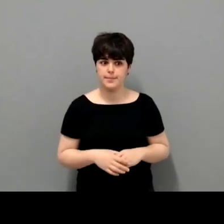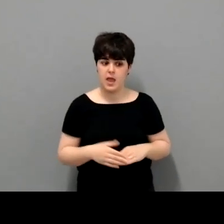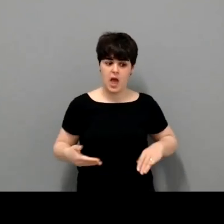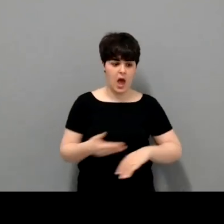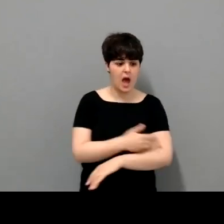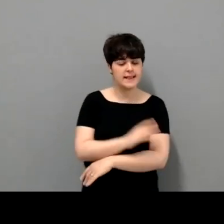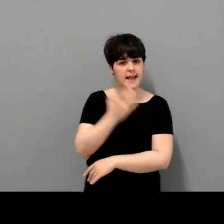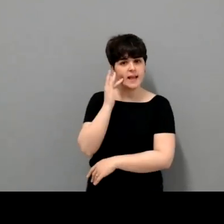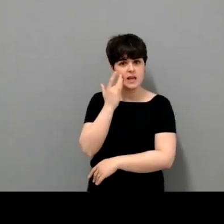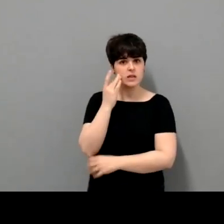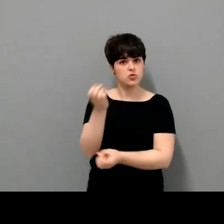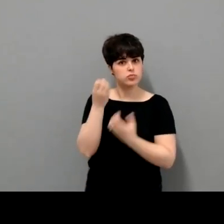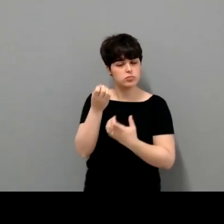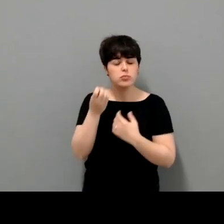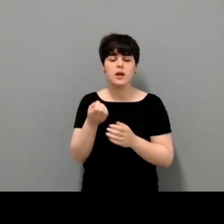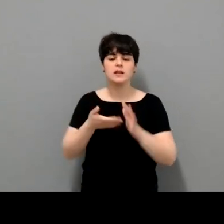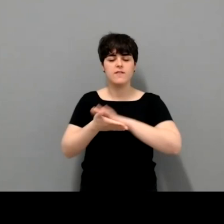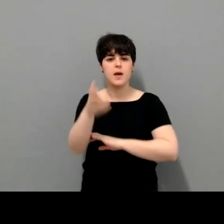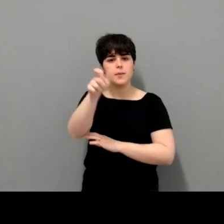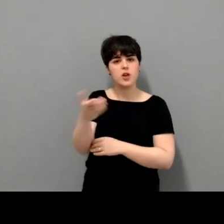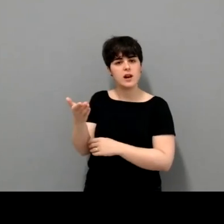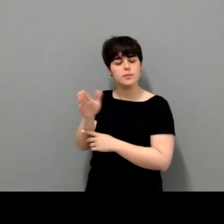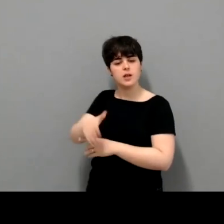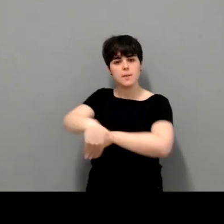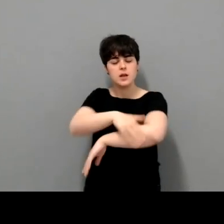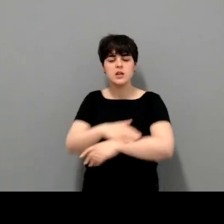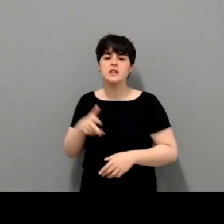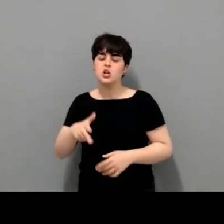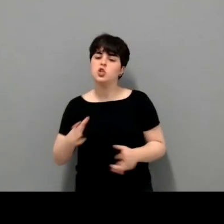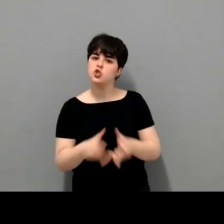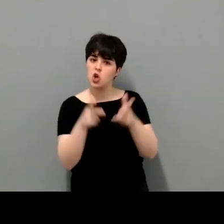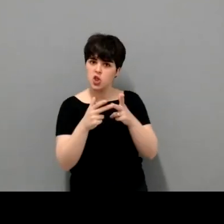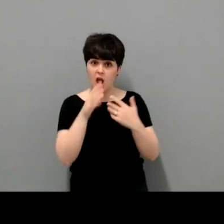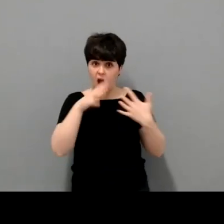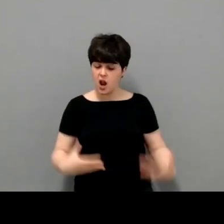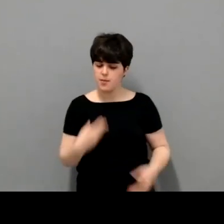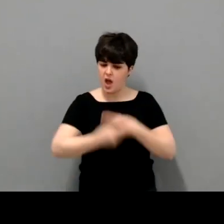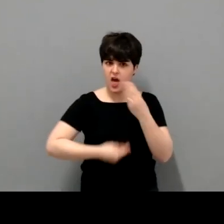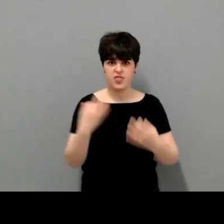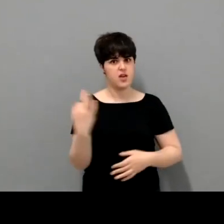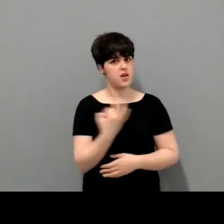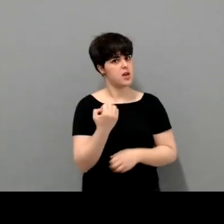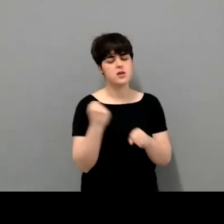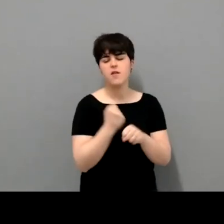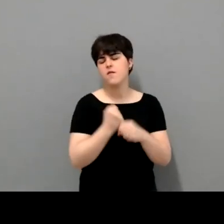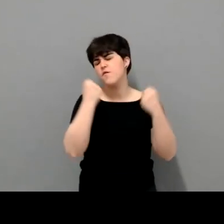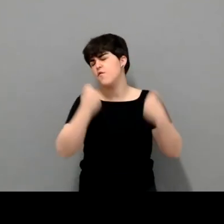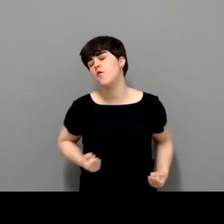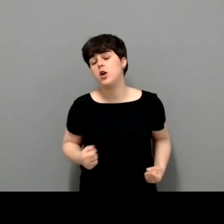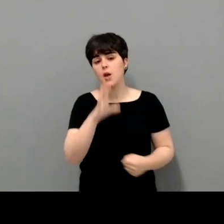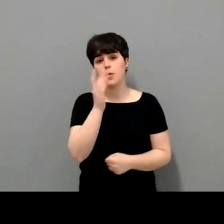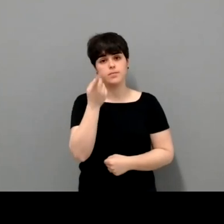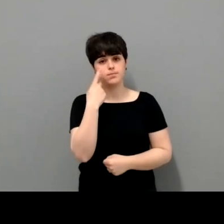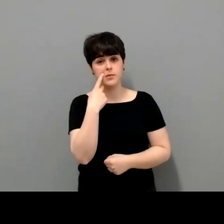Jesús Martín, representante del Ministerio de Derechos Sociales, desde el cual se está haciendo una extraordinaria labor, porque fijaros, a